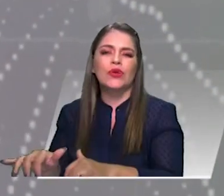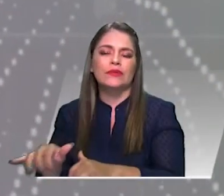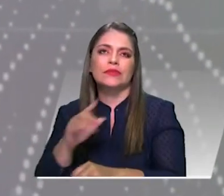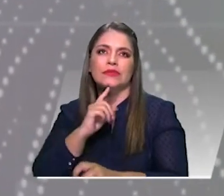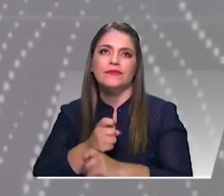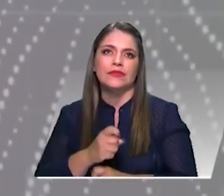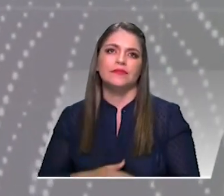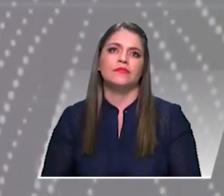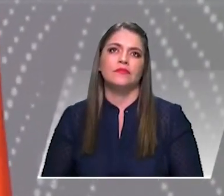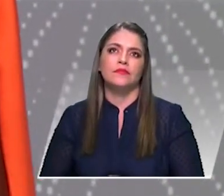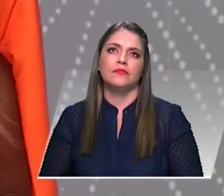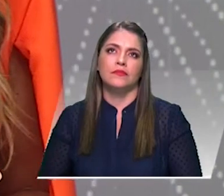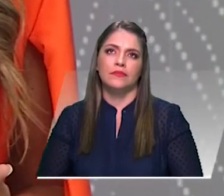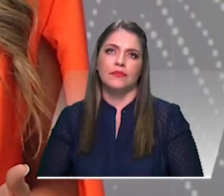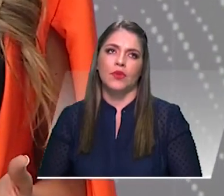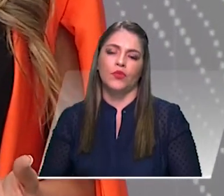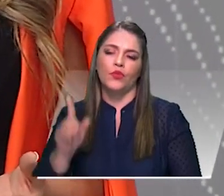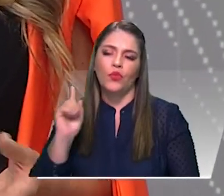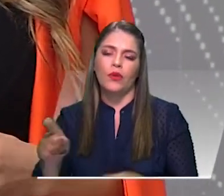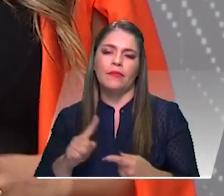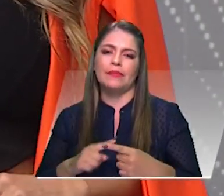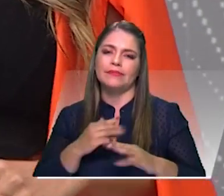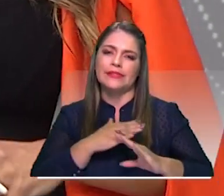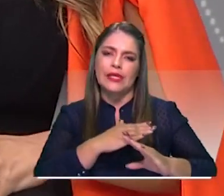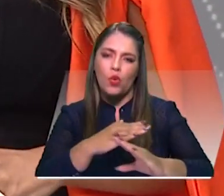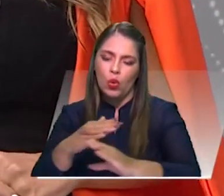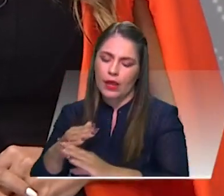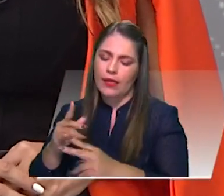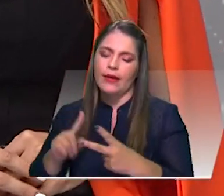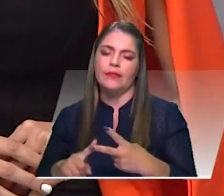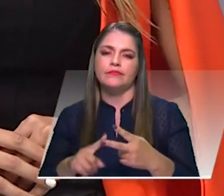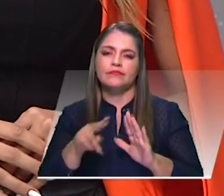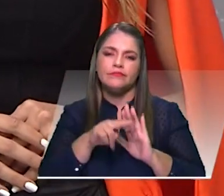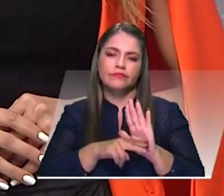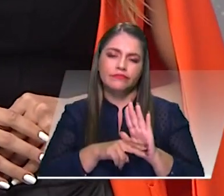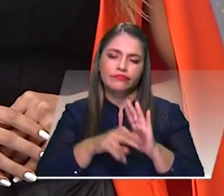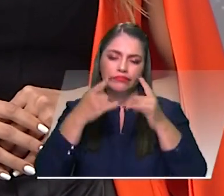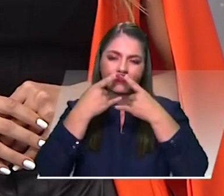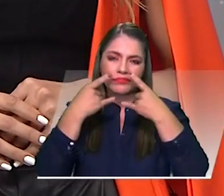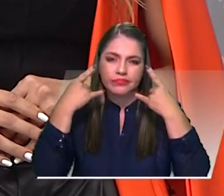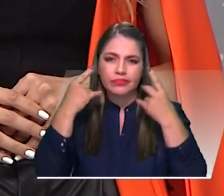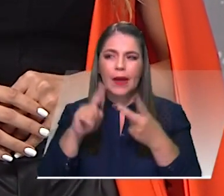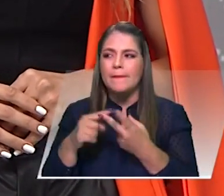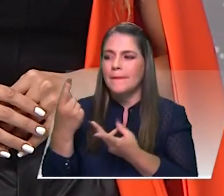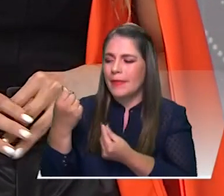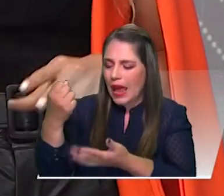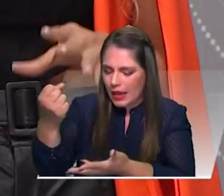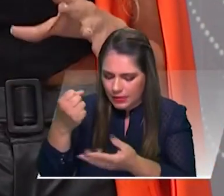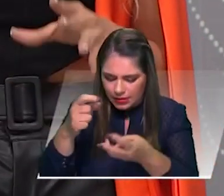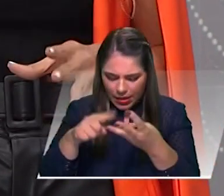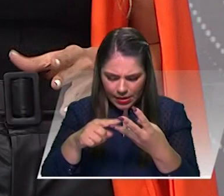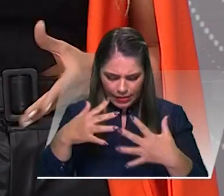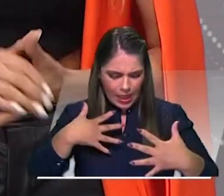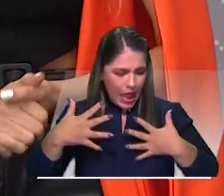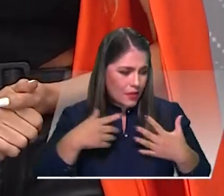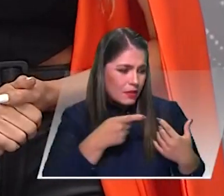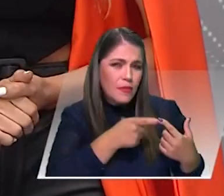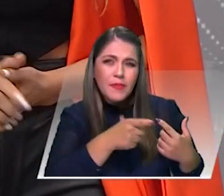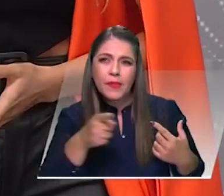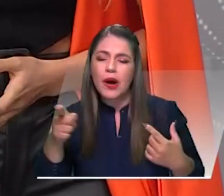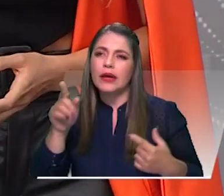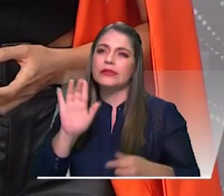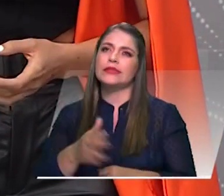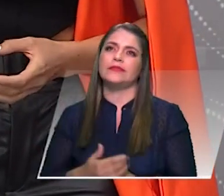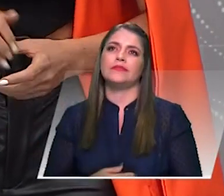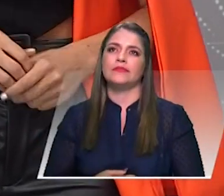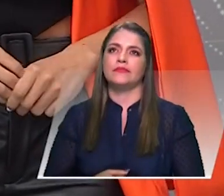a problemáticas de bioseguridad, recursos y hasta repertorio. Consultamos a varios conocedores del tema y manifestaron que el